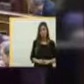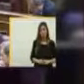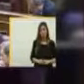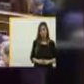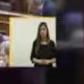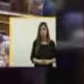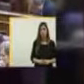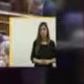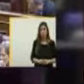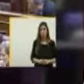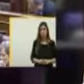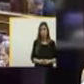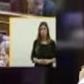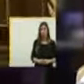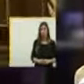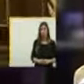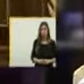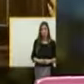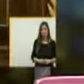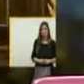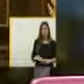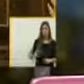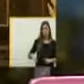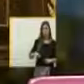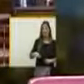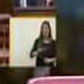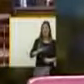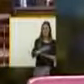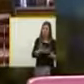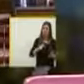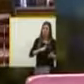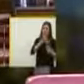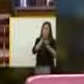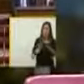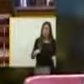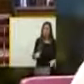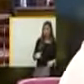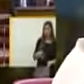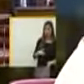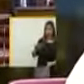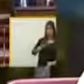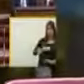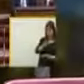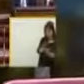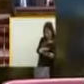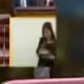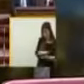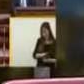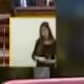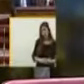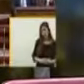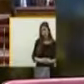efectivamente, cos máis próximos que son cidadáns. Acabamos, finalmente, na responsabilidade ou non de como se iniciou este proceso. Continuamos con Manuel Lago. Vou dar un